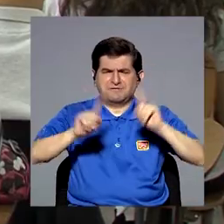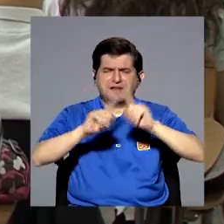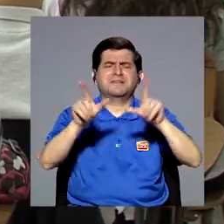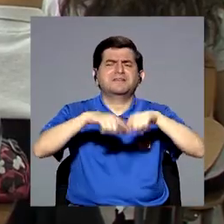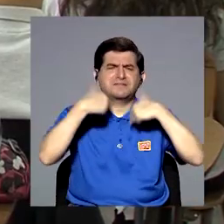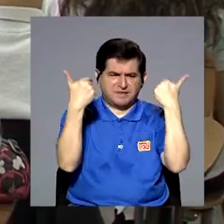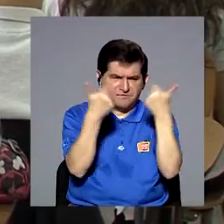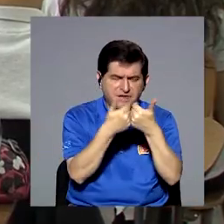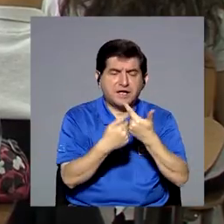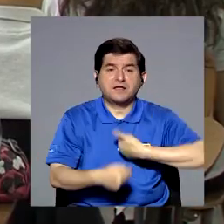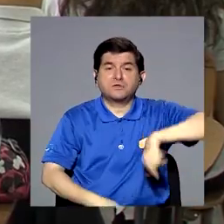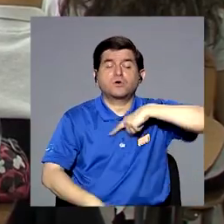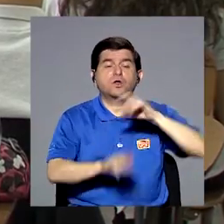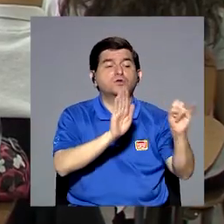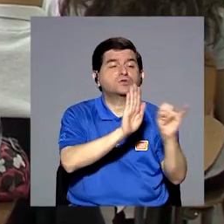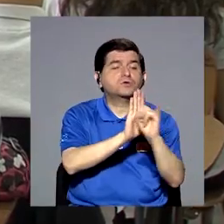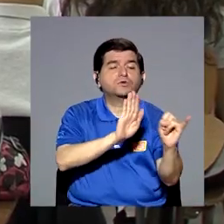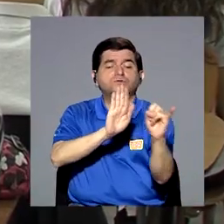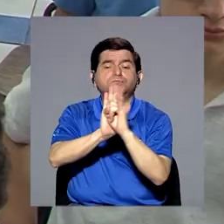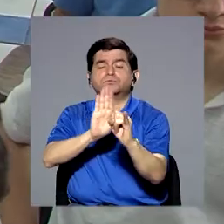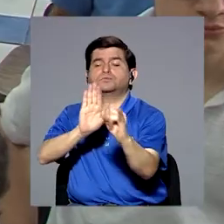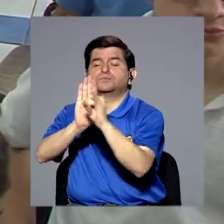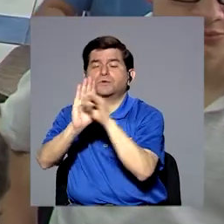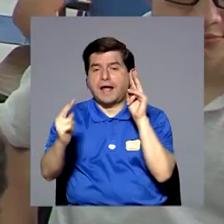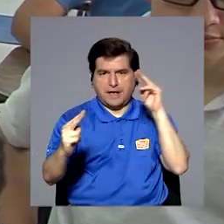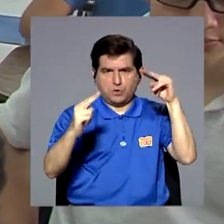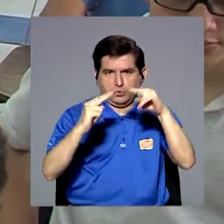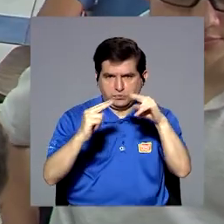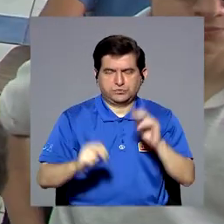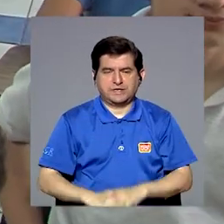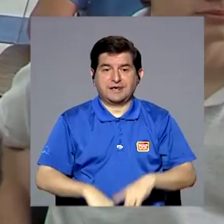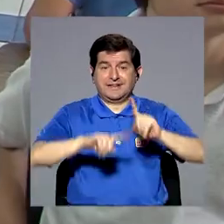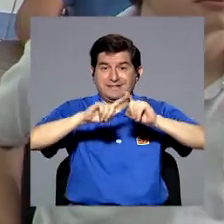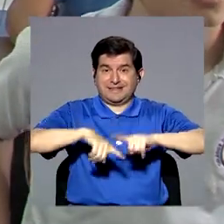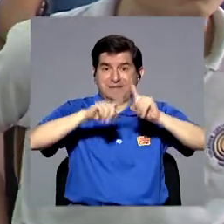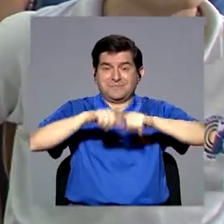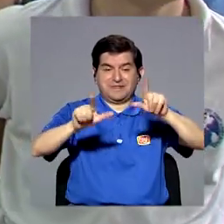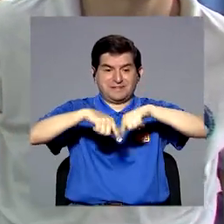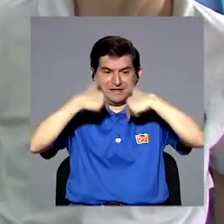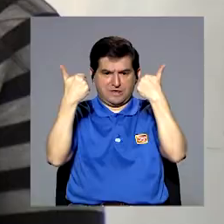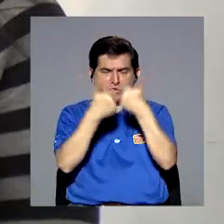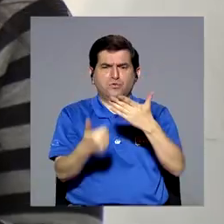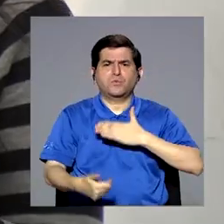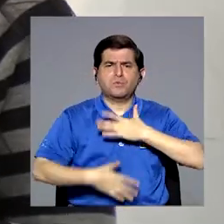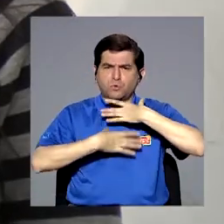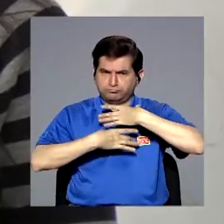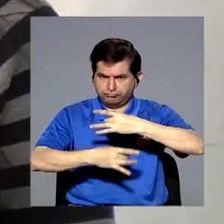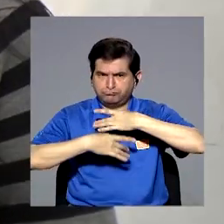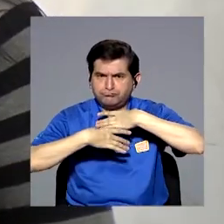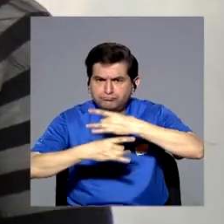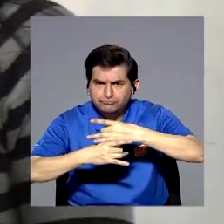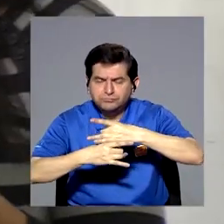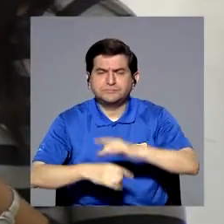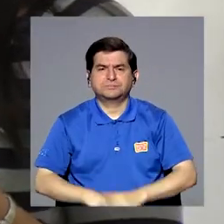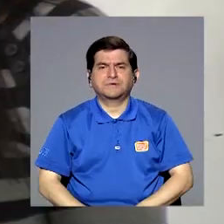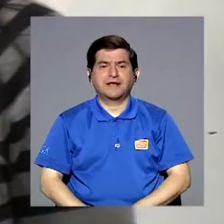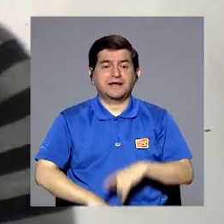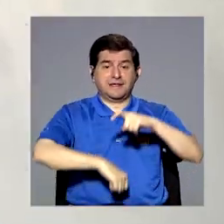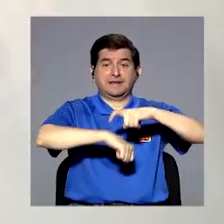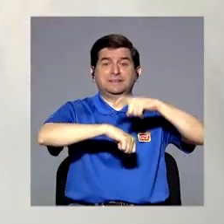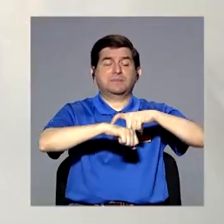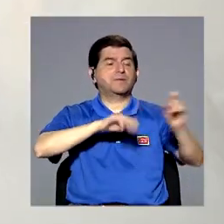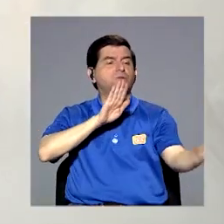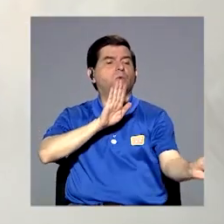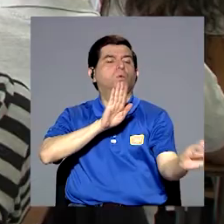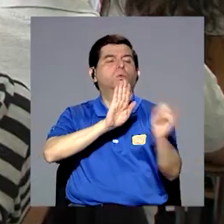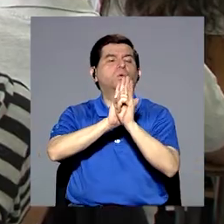diferentes grupos y nos vamos identificando con ellos. Entonces, dependiendo del grupo, de qué tanto me llame la atención, ahí vamos a